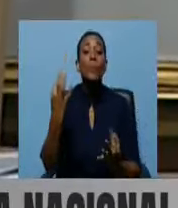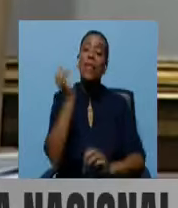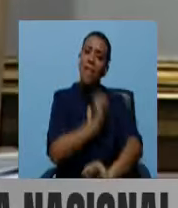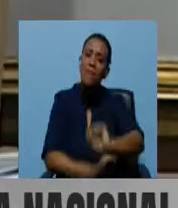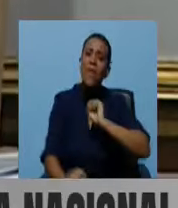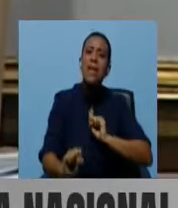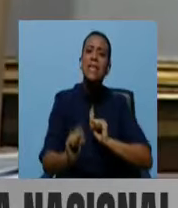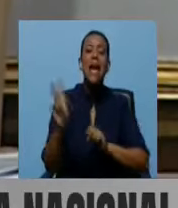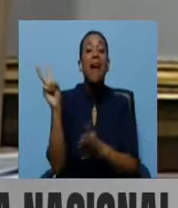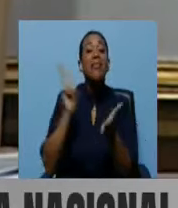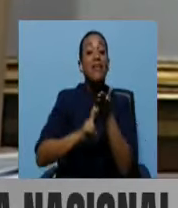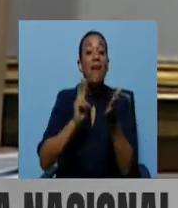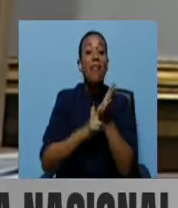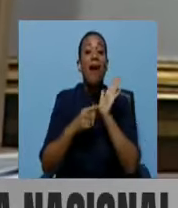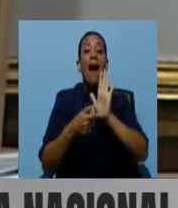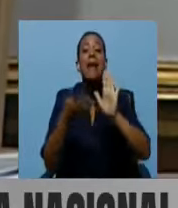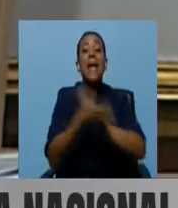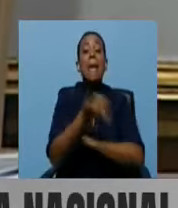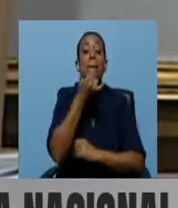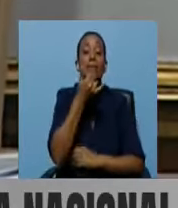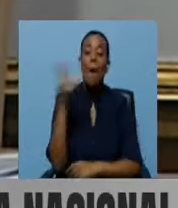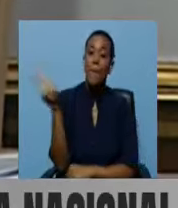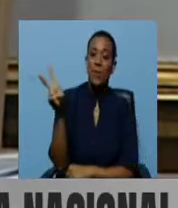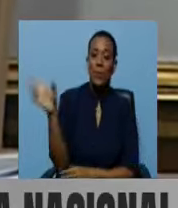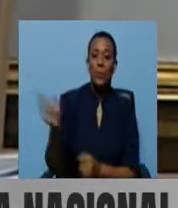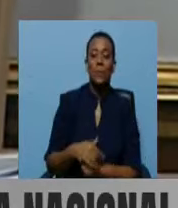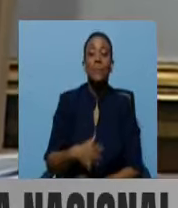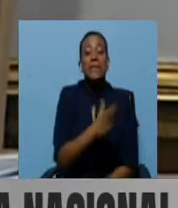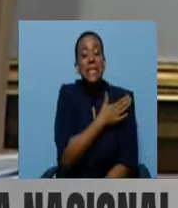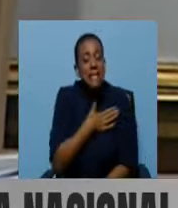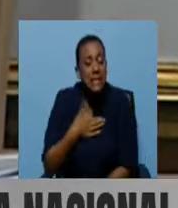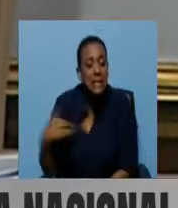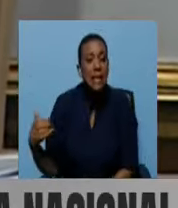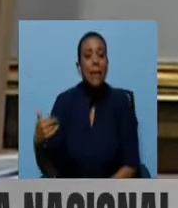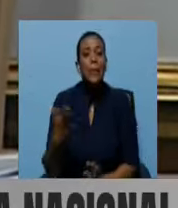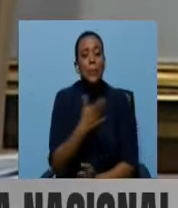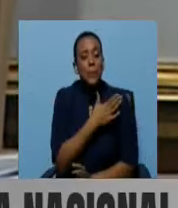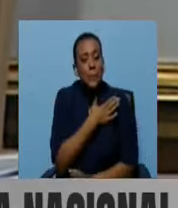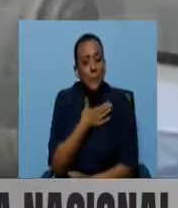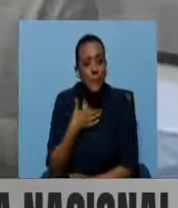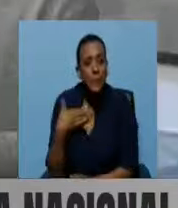defensa de la verdad de Venezuela. Quisiéramos